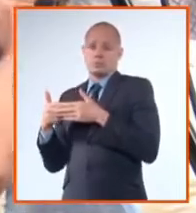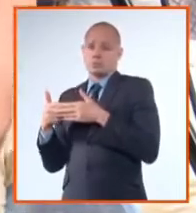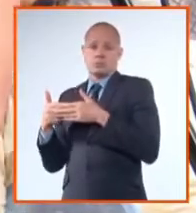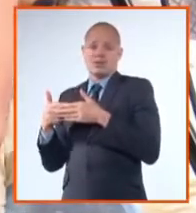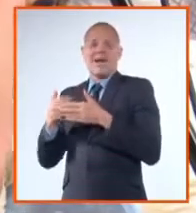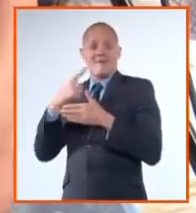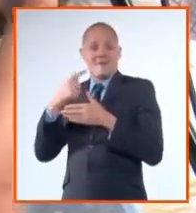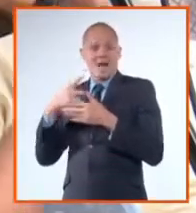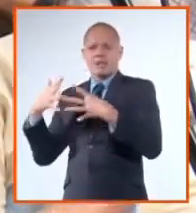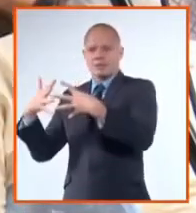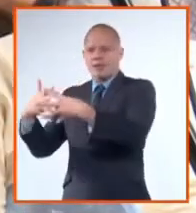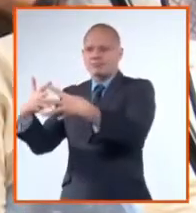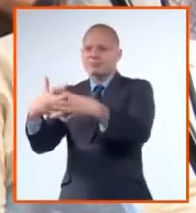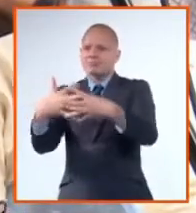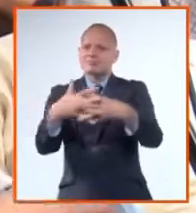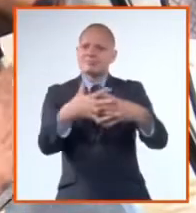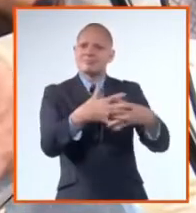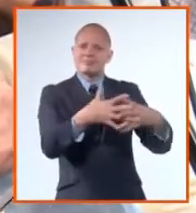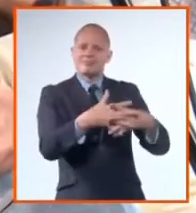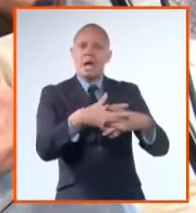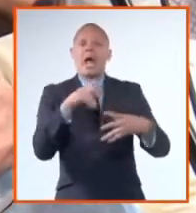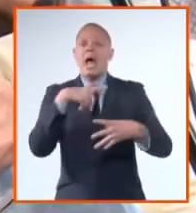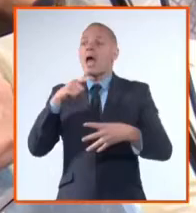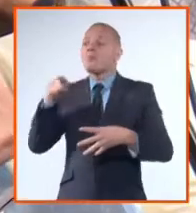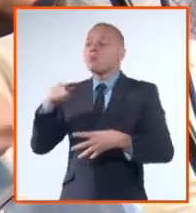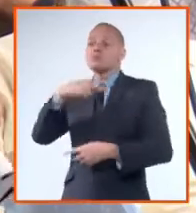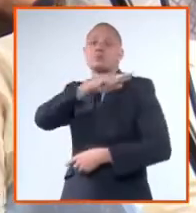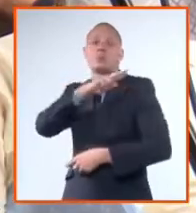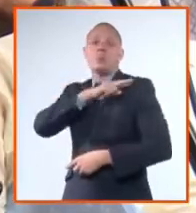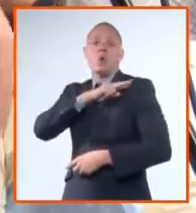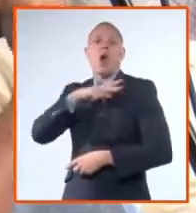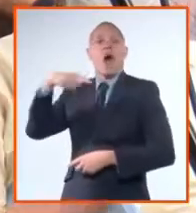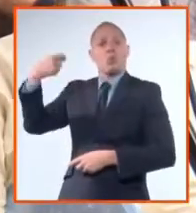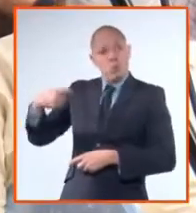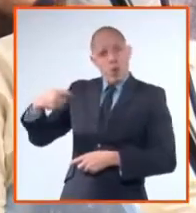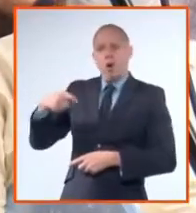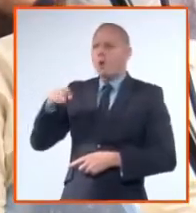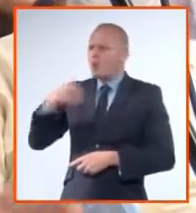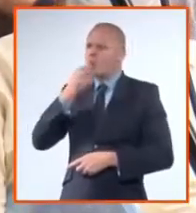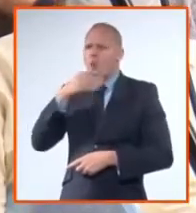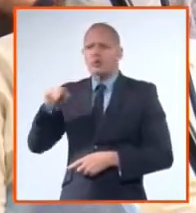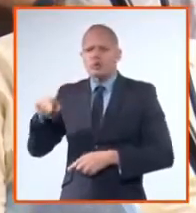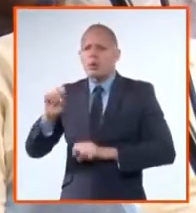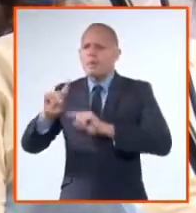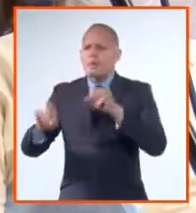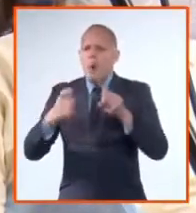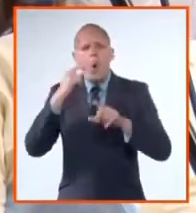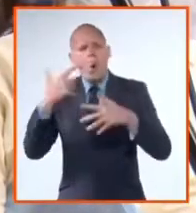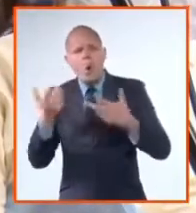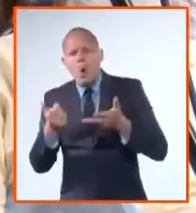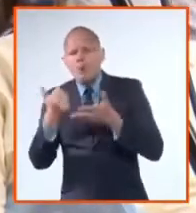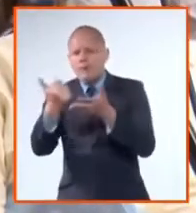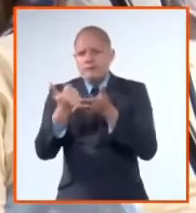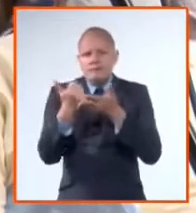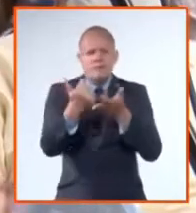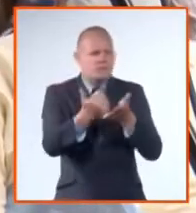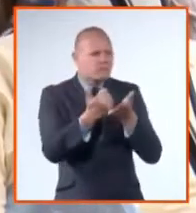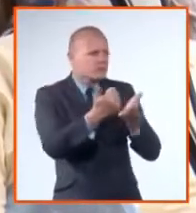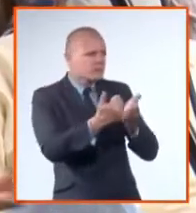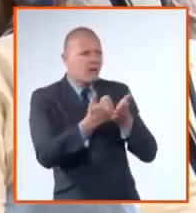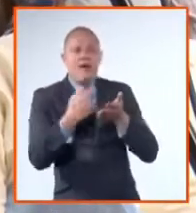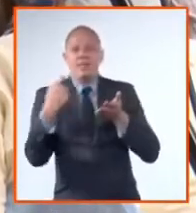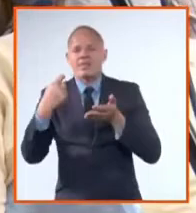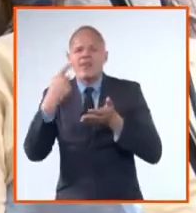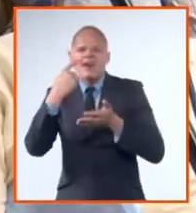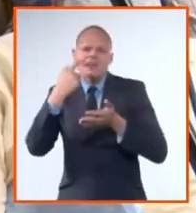entonces verticalistas, sin visión integradora, no van a resolver los problemas. Y